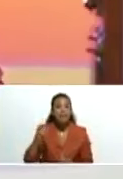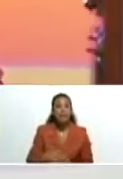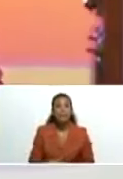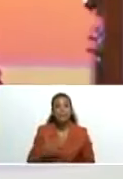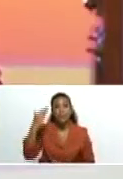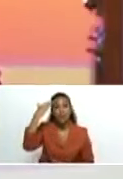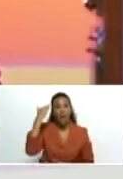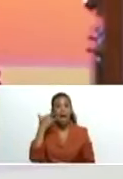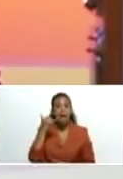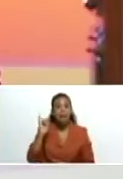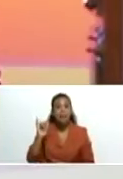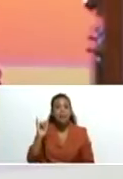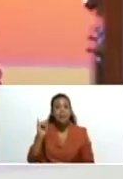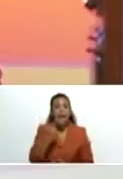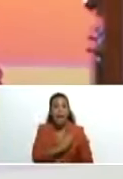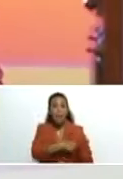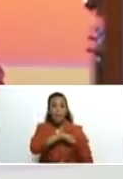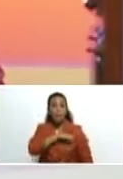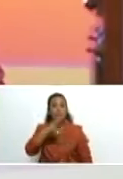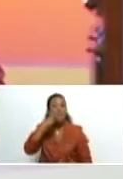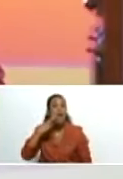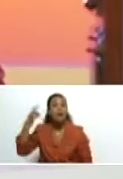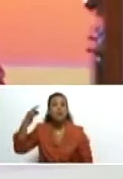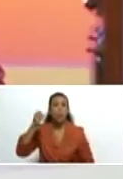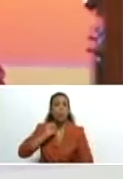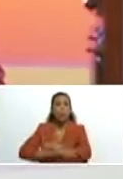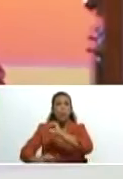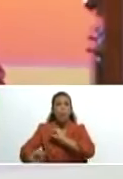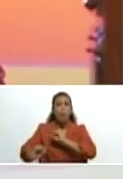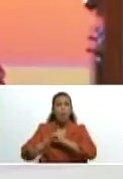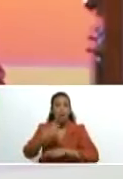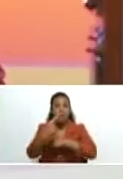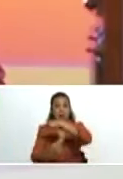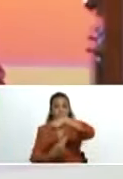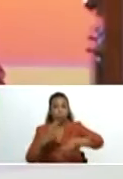que derrotó al imperio francés, la revolución